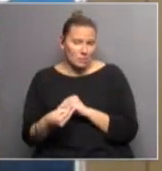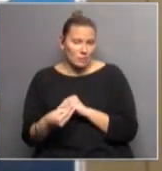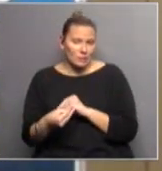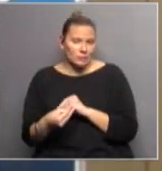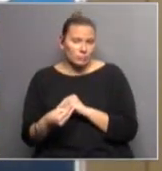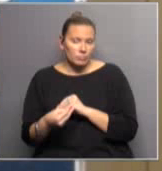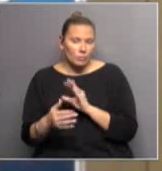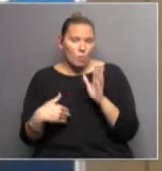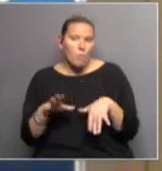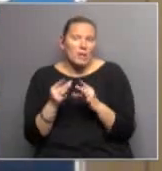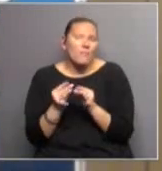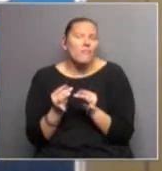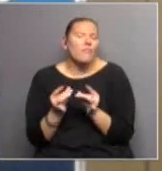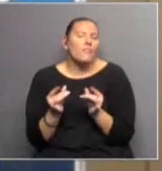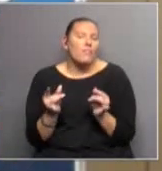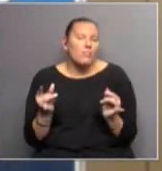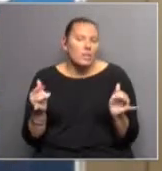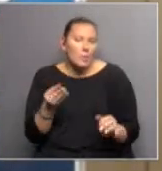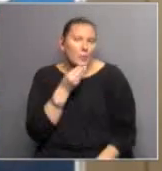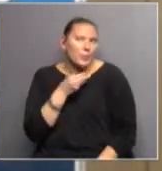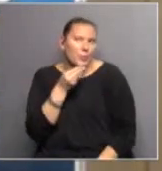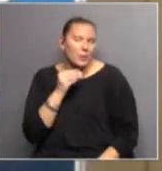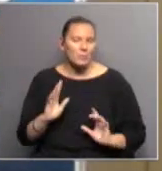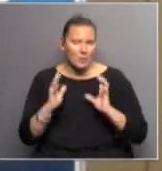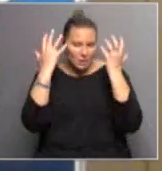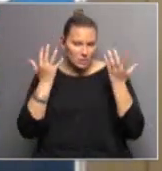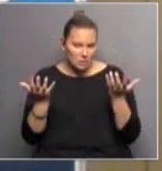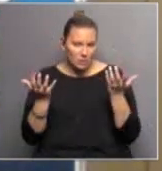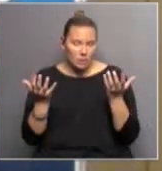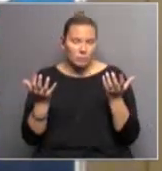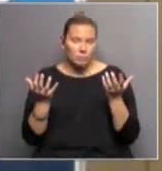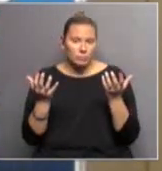vamos siendo como más finos en el ejercicio de la violencia, ¿verdad? Entonces,